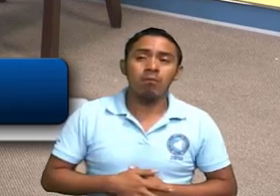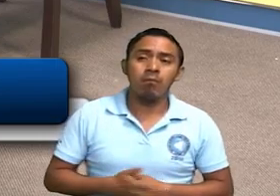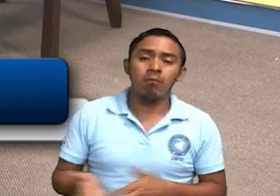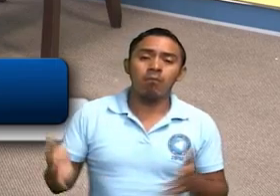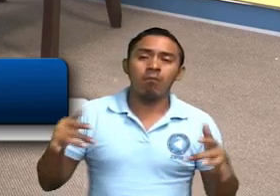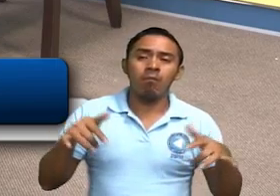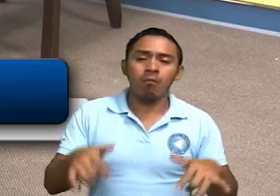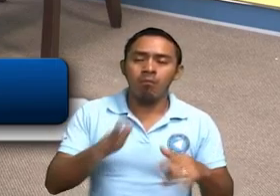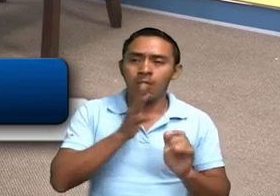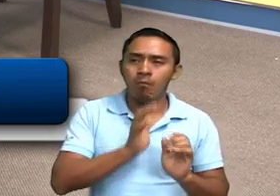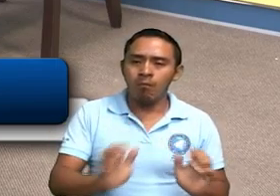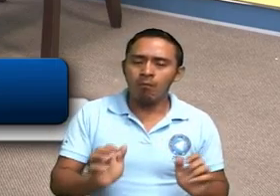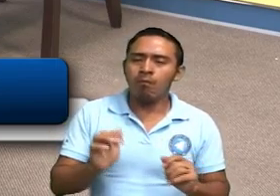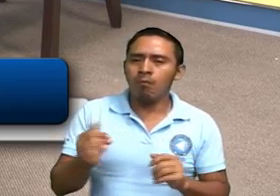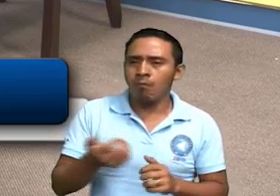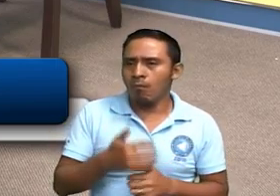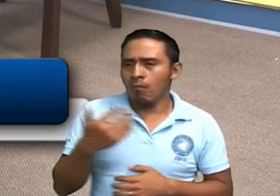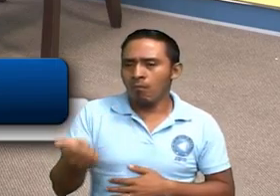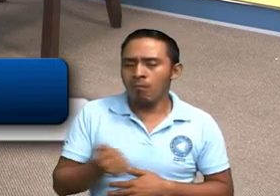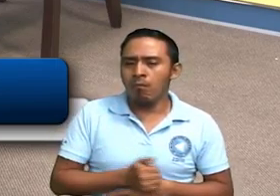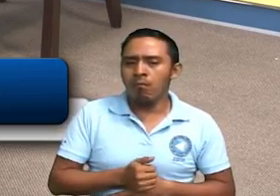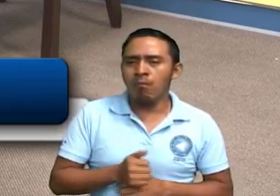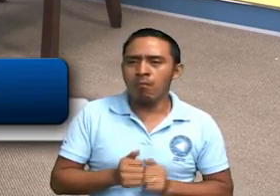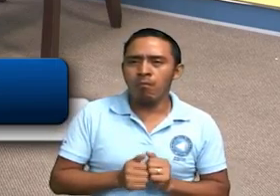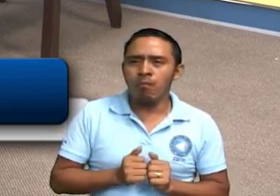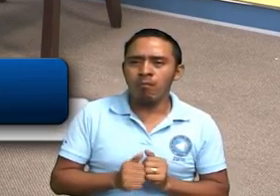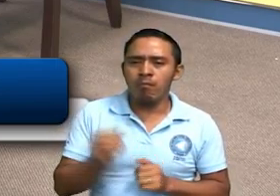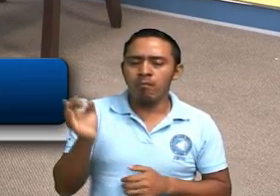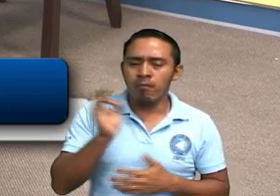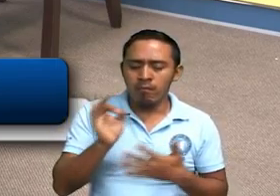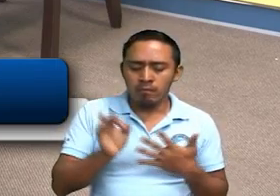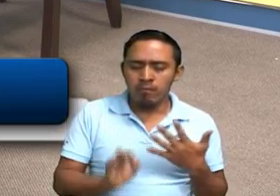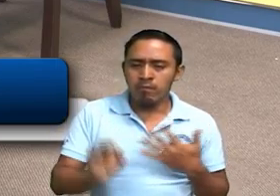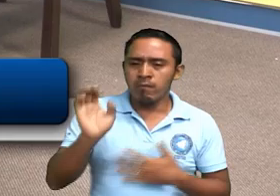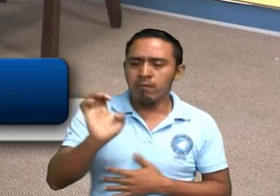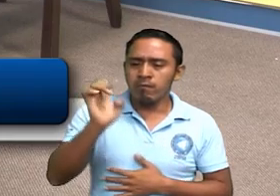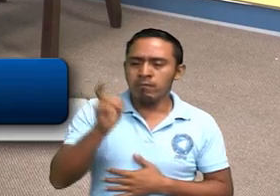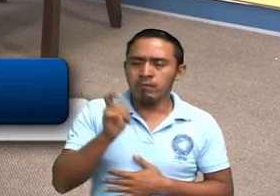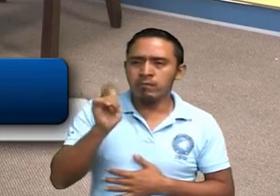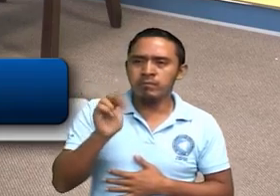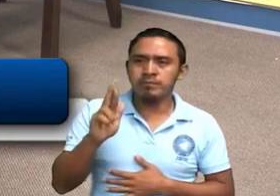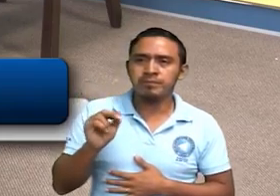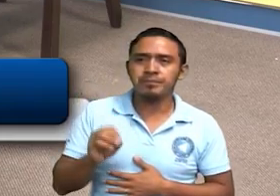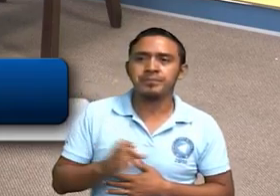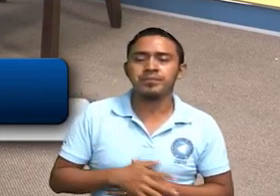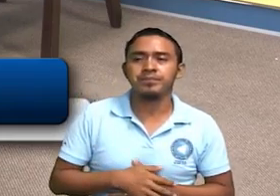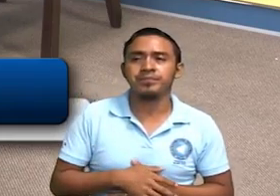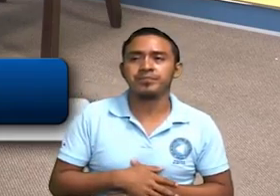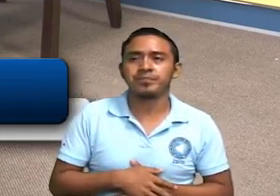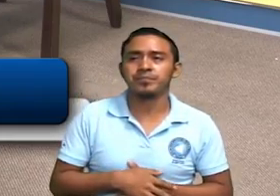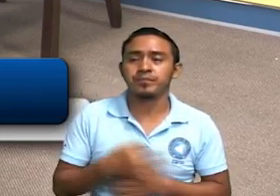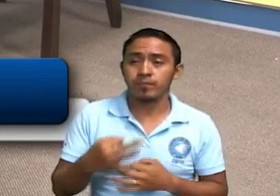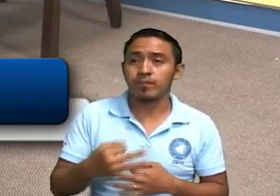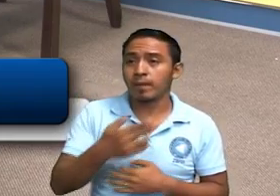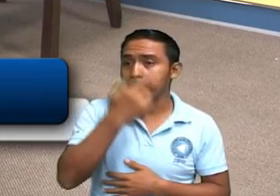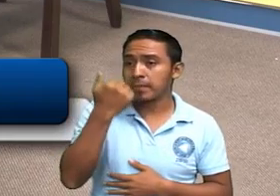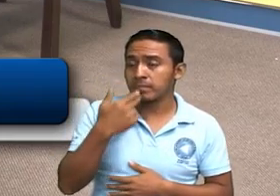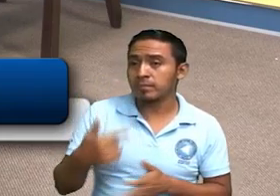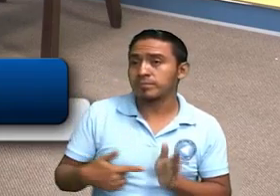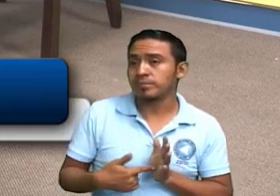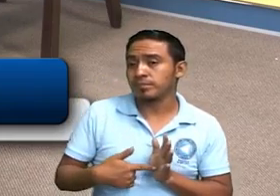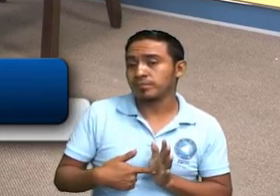ejemplo, que el niño, hay factores externos. Yo le decía al inicio los factores externos, pero quizás usted no me entendió muy bien la pregunta. Por